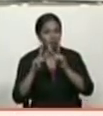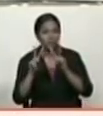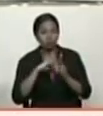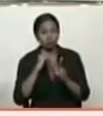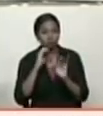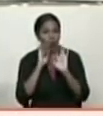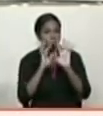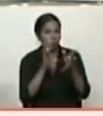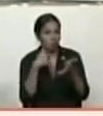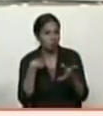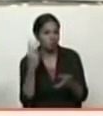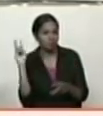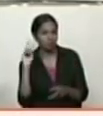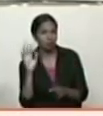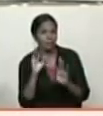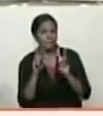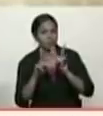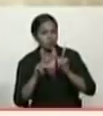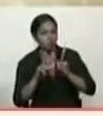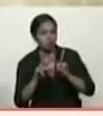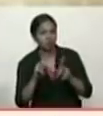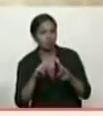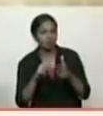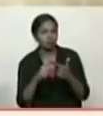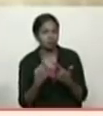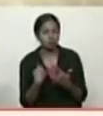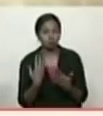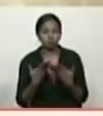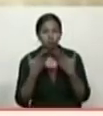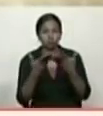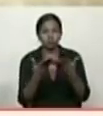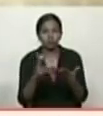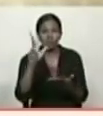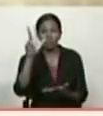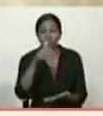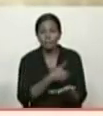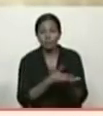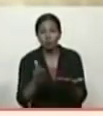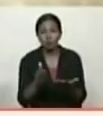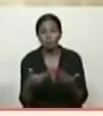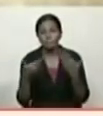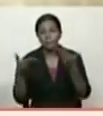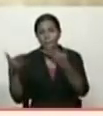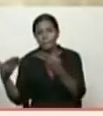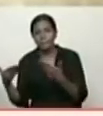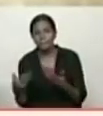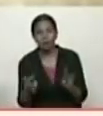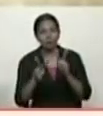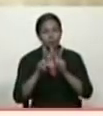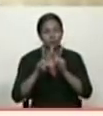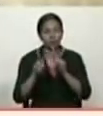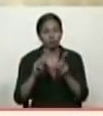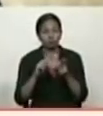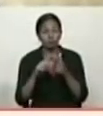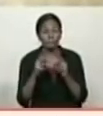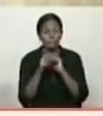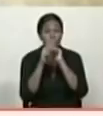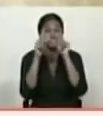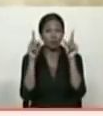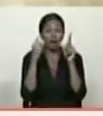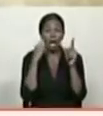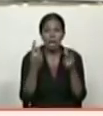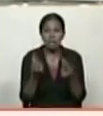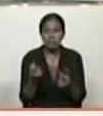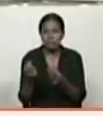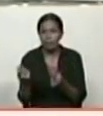Vivienda Venezuela, cómo hemos ya prácticamente entregado 3 millones de viviendas y ante la sorpresa de la eficiencia en